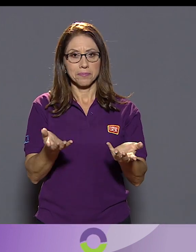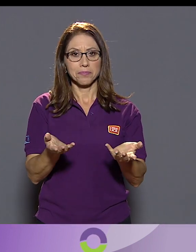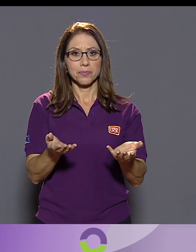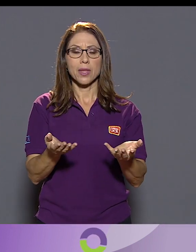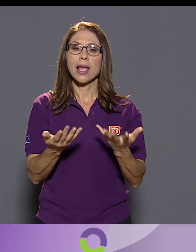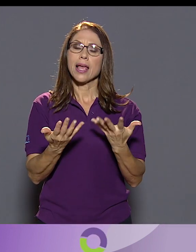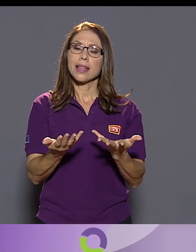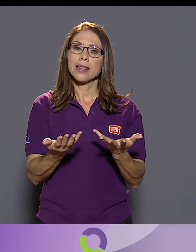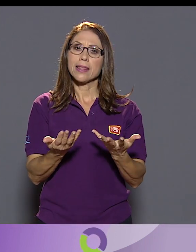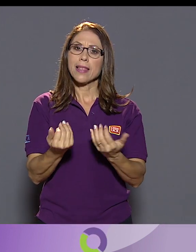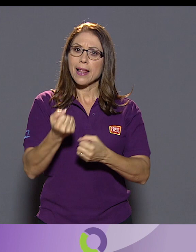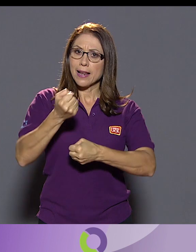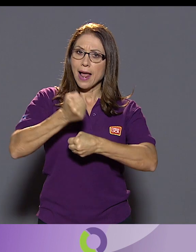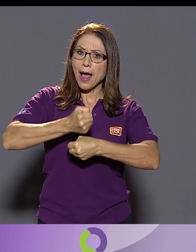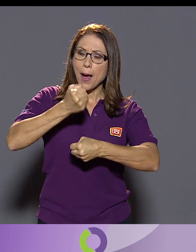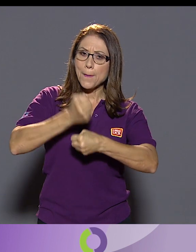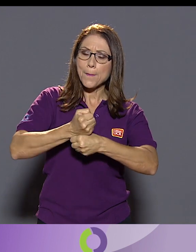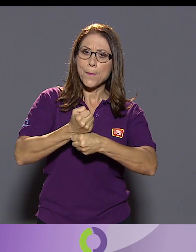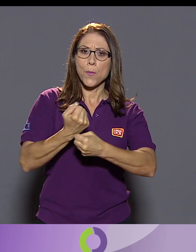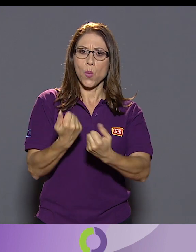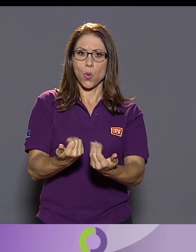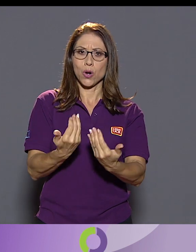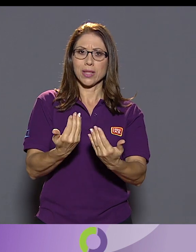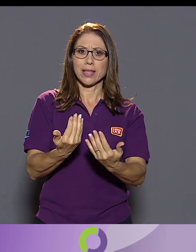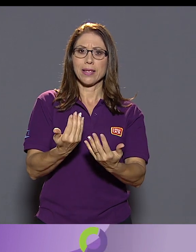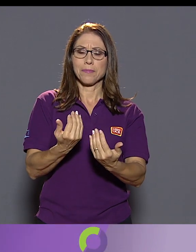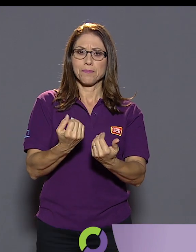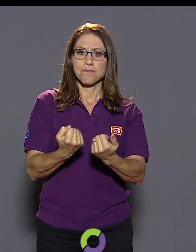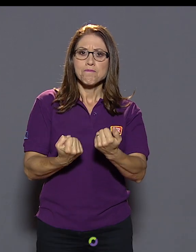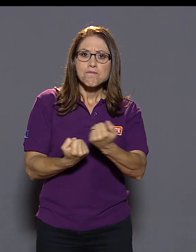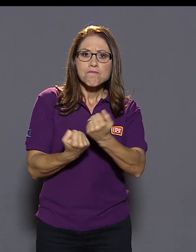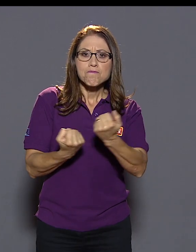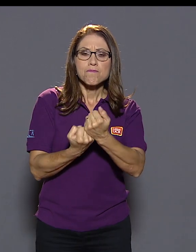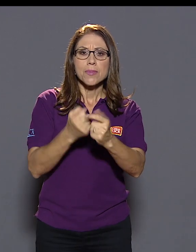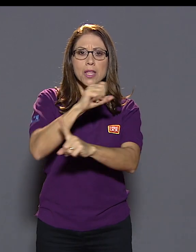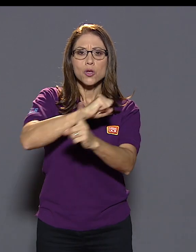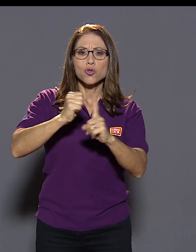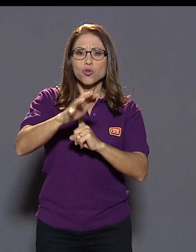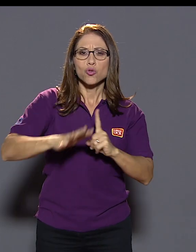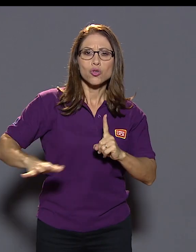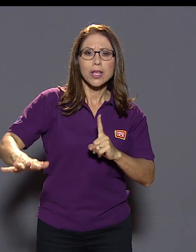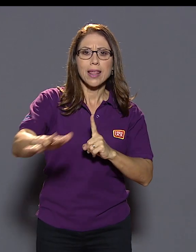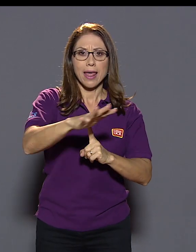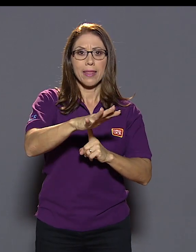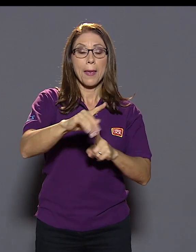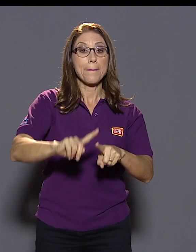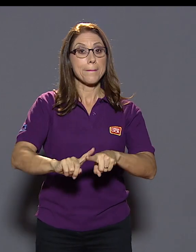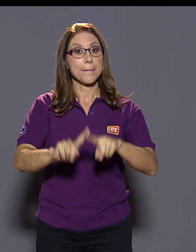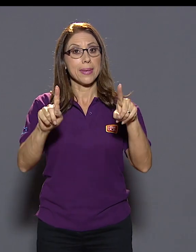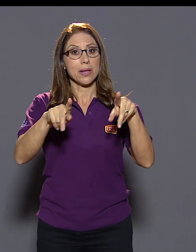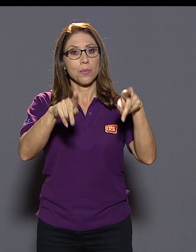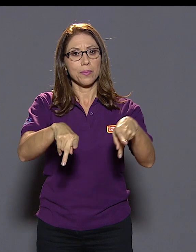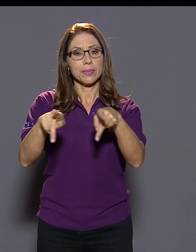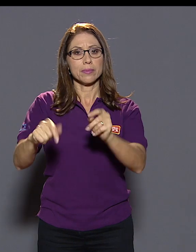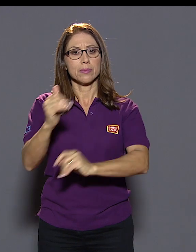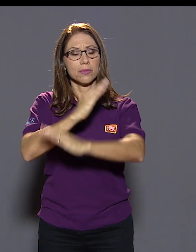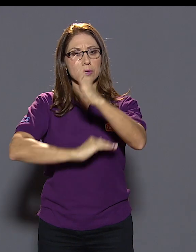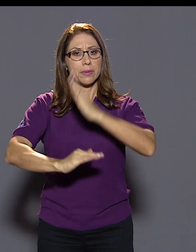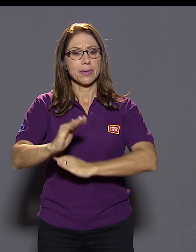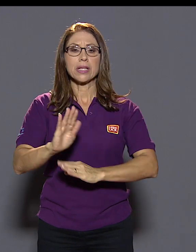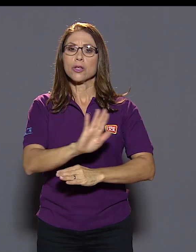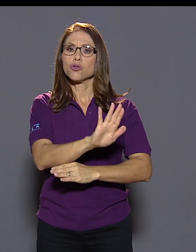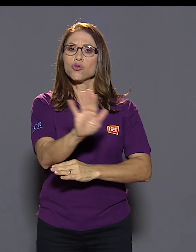lo dije antes, del aporte que tenemos la sociedad como un todo, pero el aporte que tienen las personas